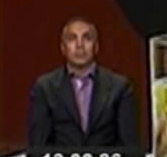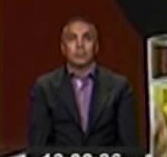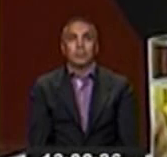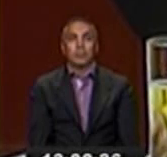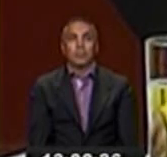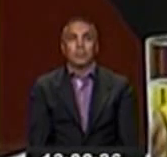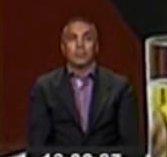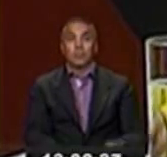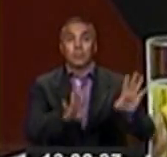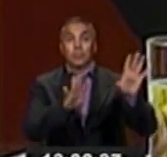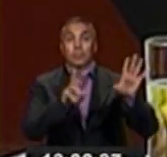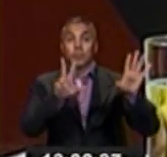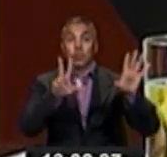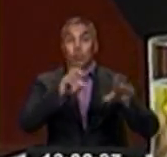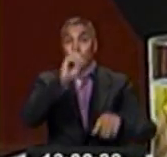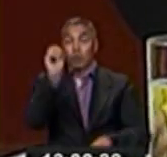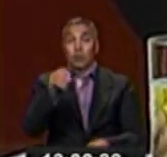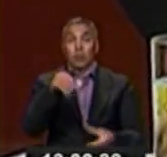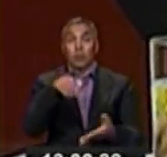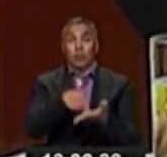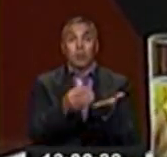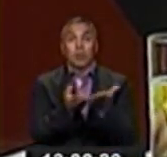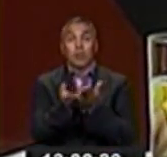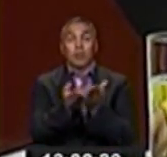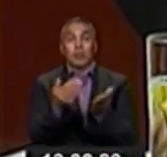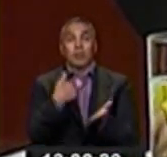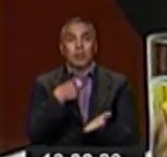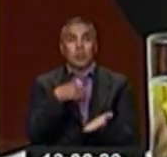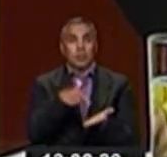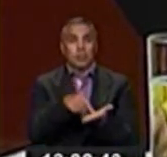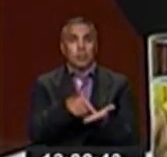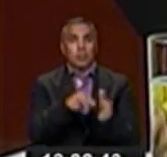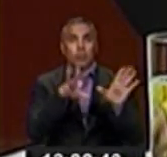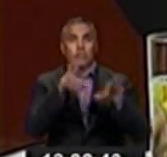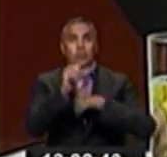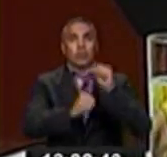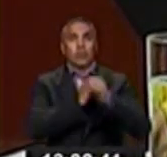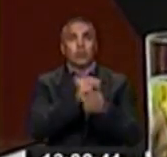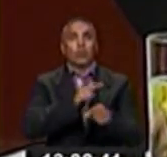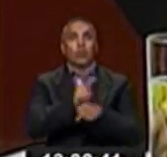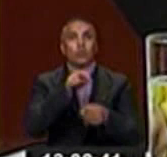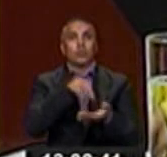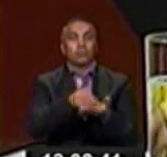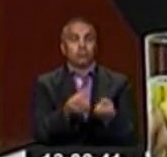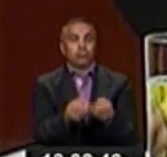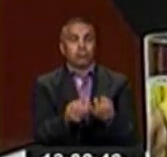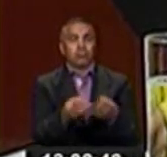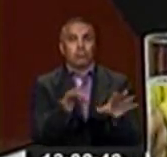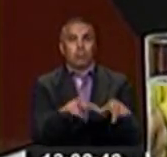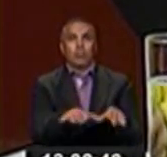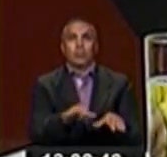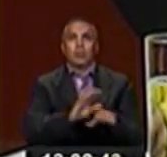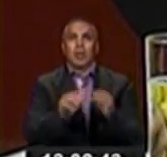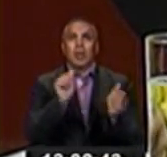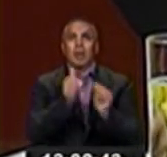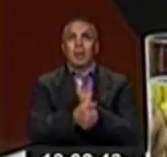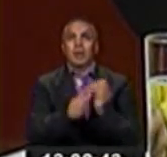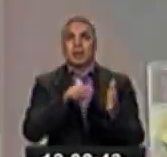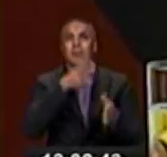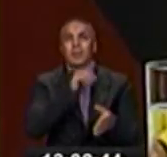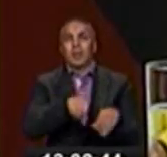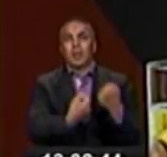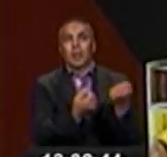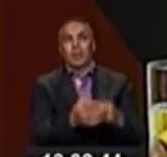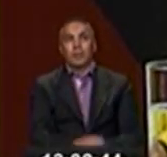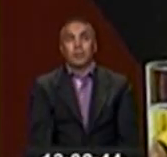El 98% de los servidores tiene más de 8 años de uso y han rebasado la vida útil.